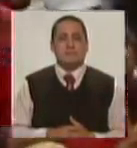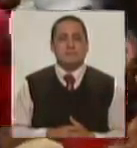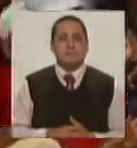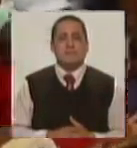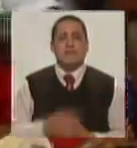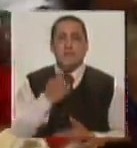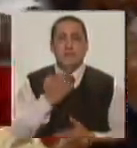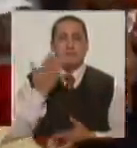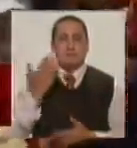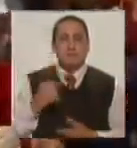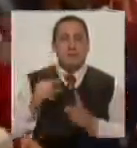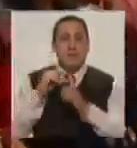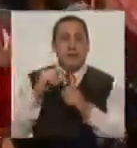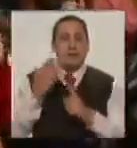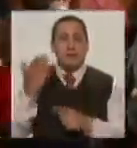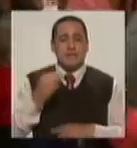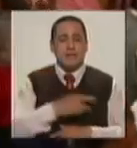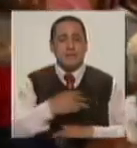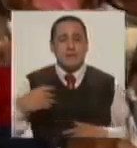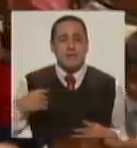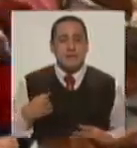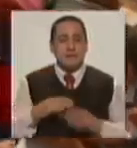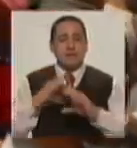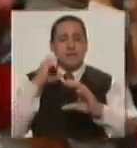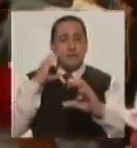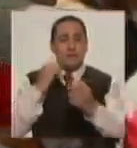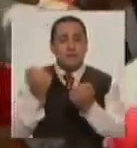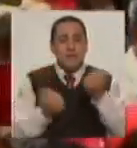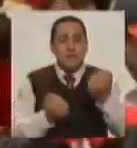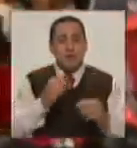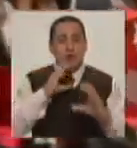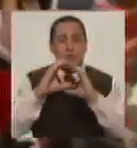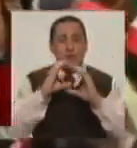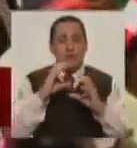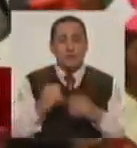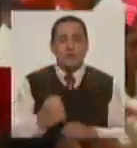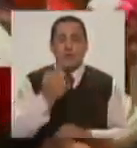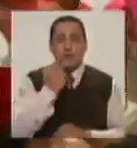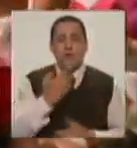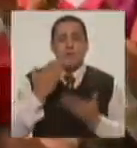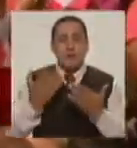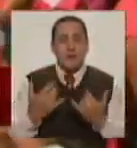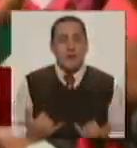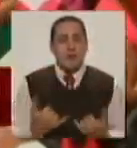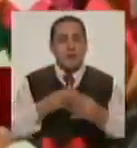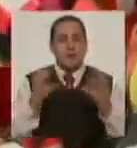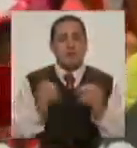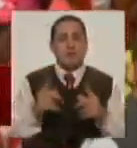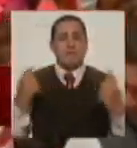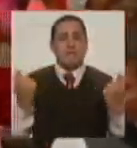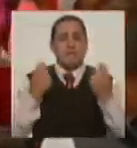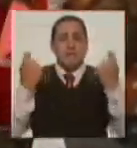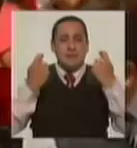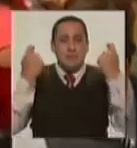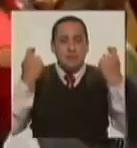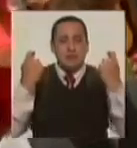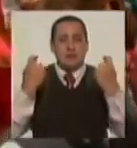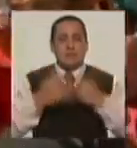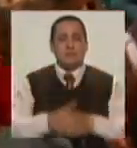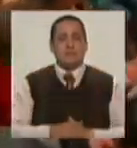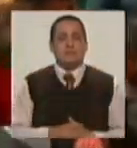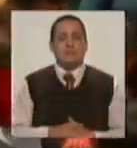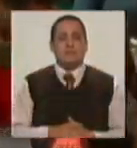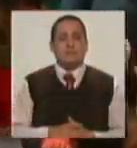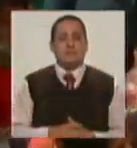Han sido palabras del ministro de Transportes y Comunicaciones, Carlos Paredes, en esta ceremonia